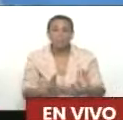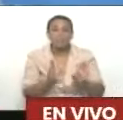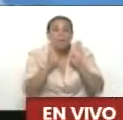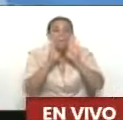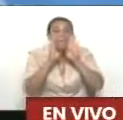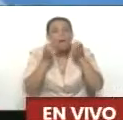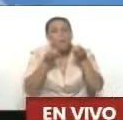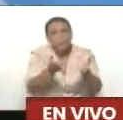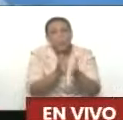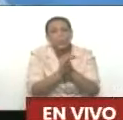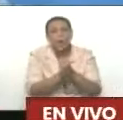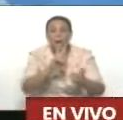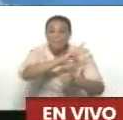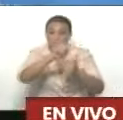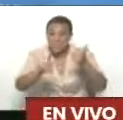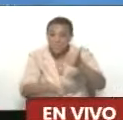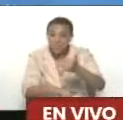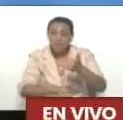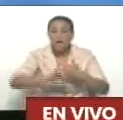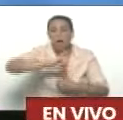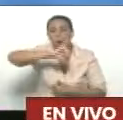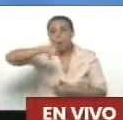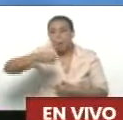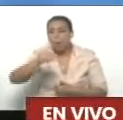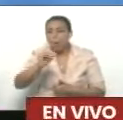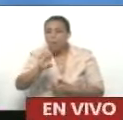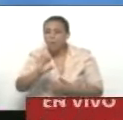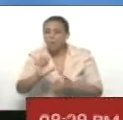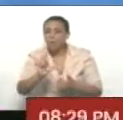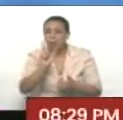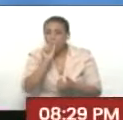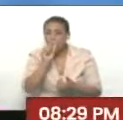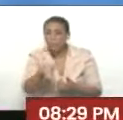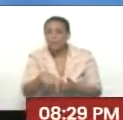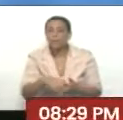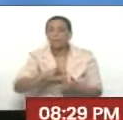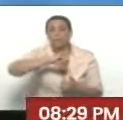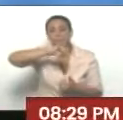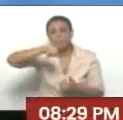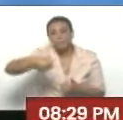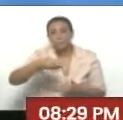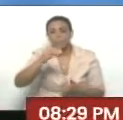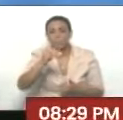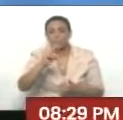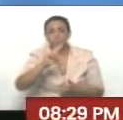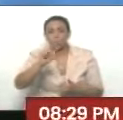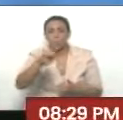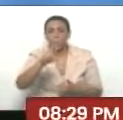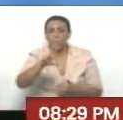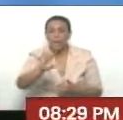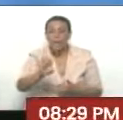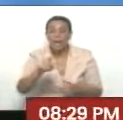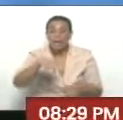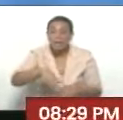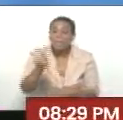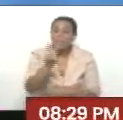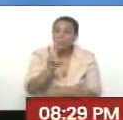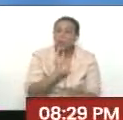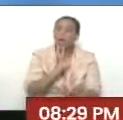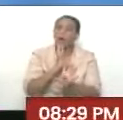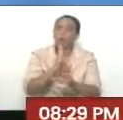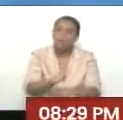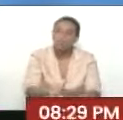llegar al vicepresidente Jorge Glass, yo le diría desde Venezuela, esta